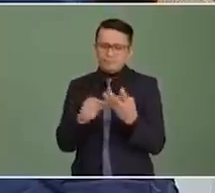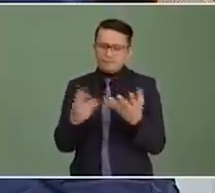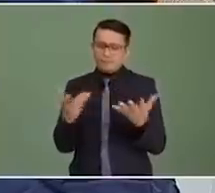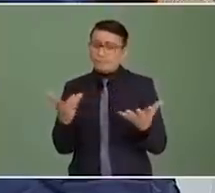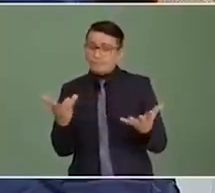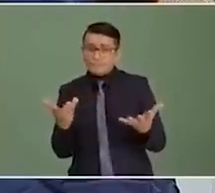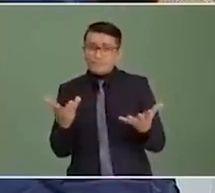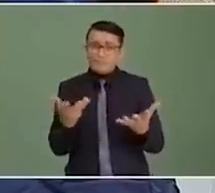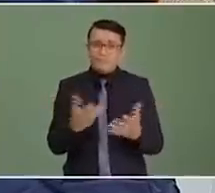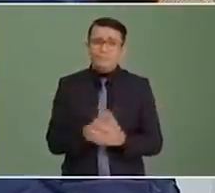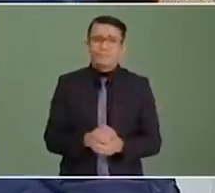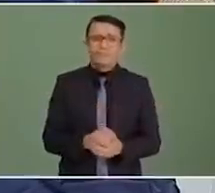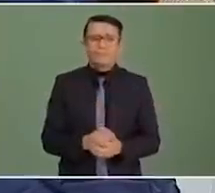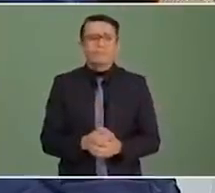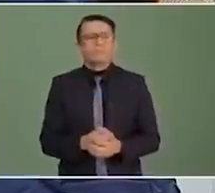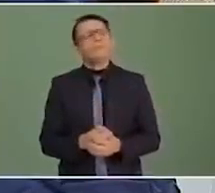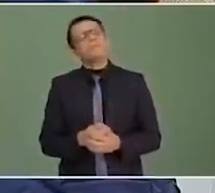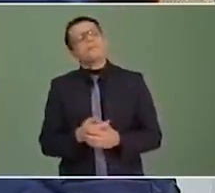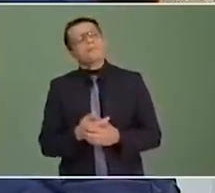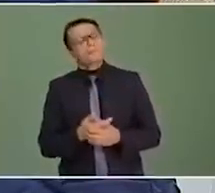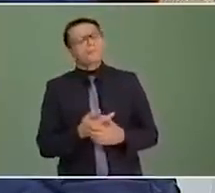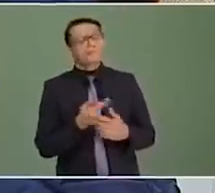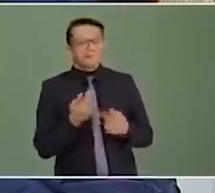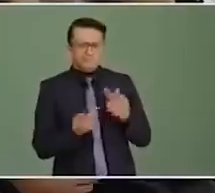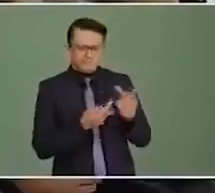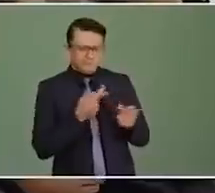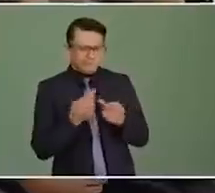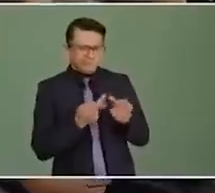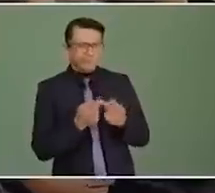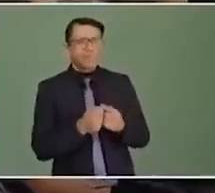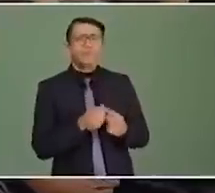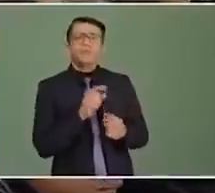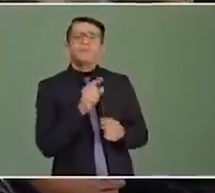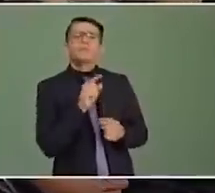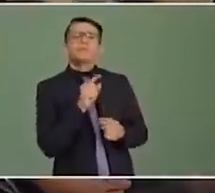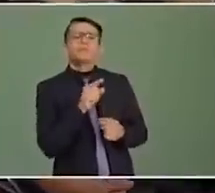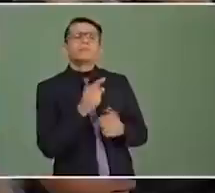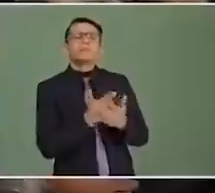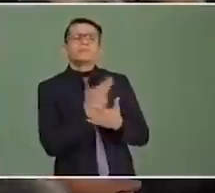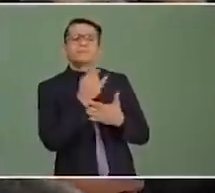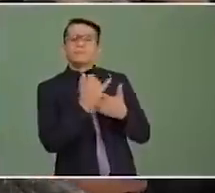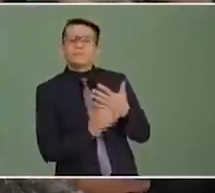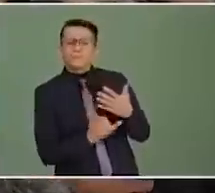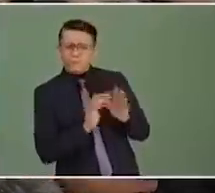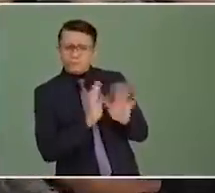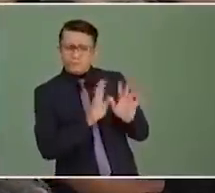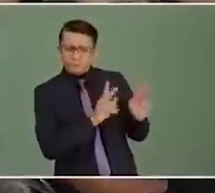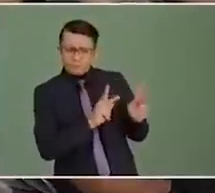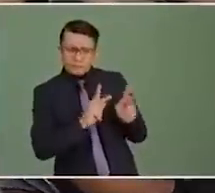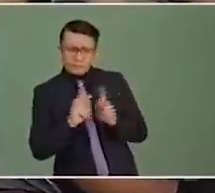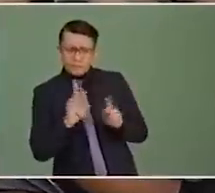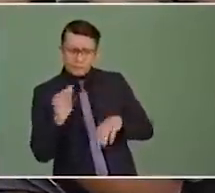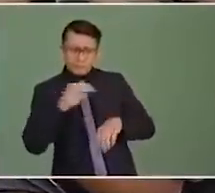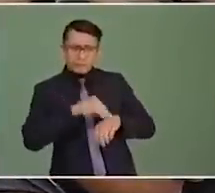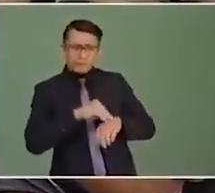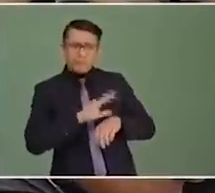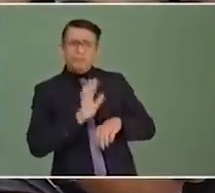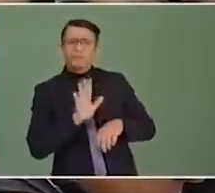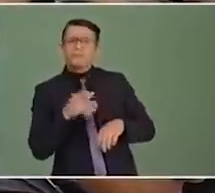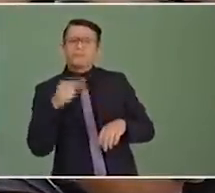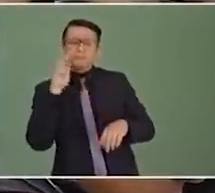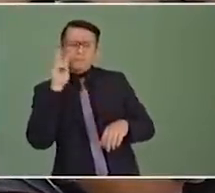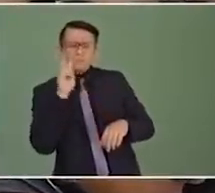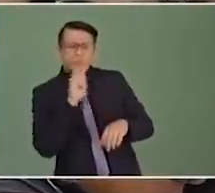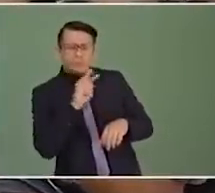un coordinador militar el del programa este sin embargo la racha violenta sigue en el estado ayer